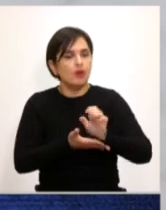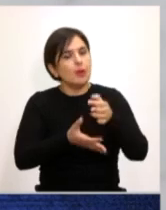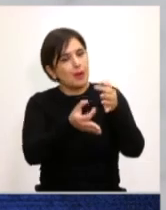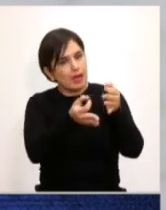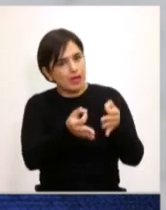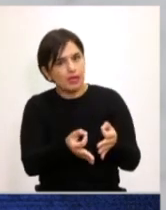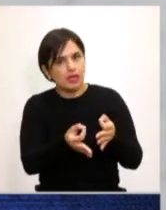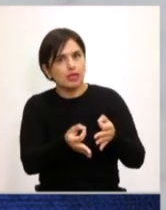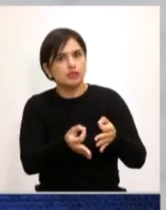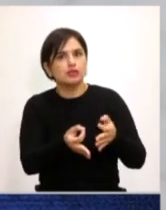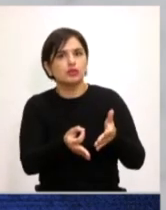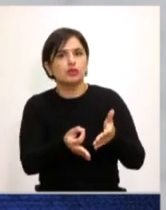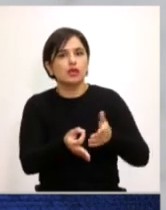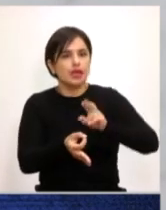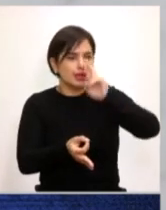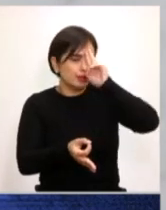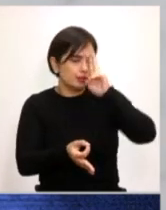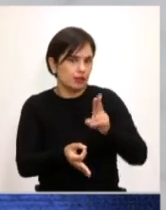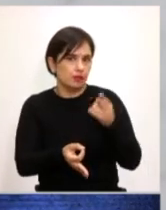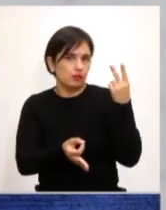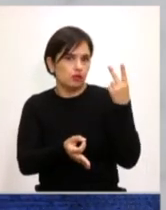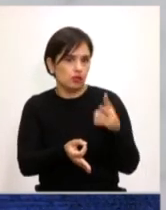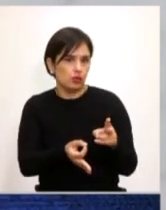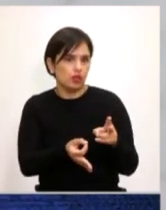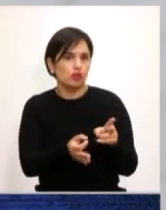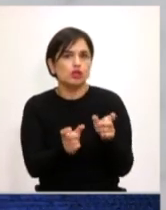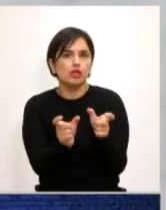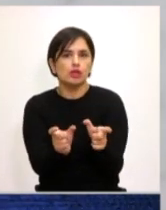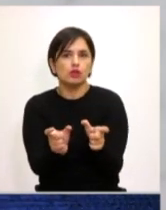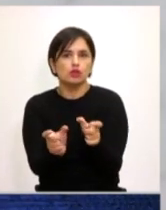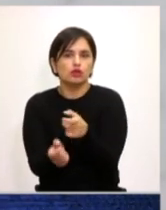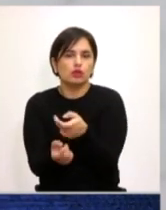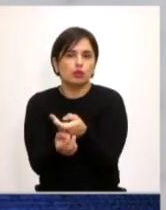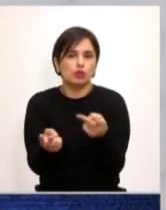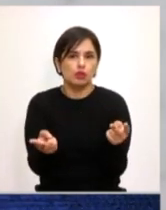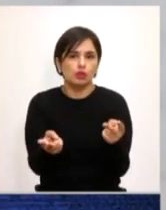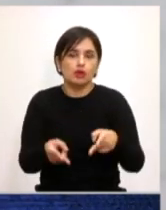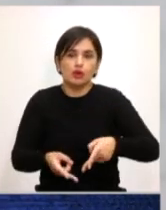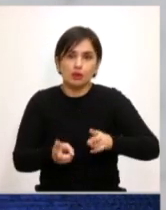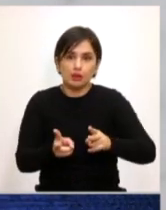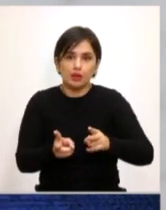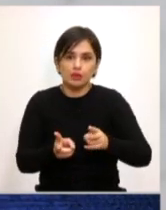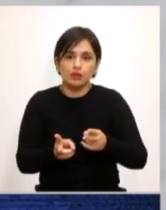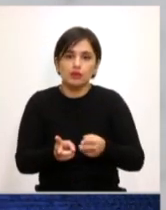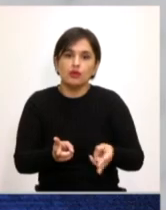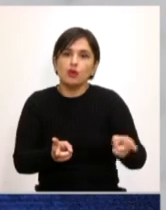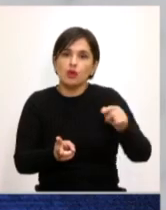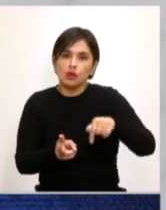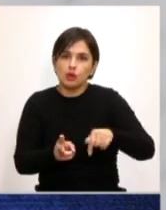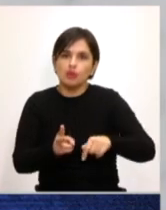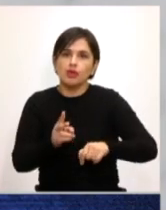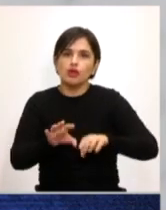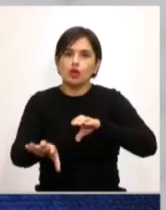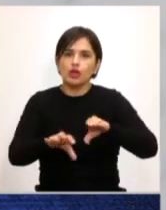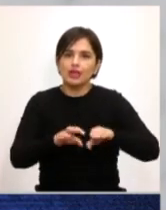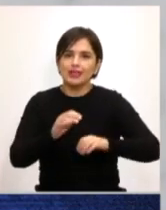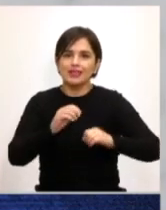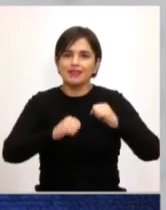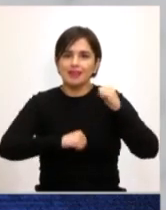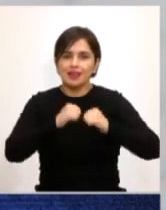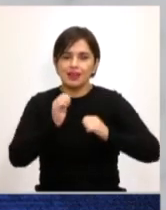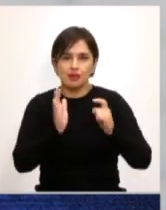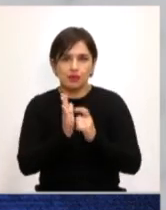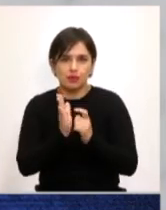el respeto a la propiedad privada y el orden público, permitiendo además reanudar actividades productivas,